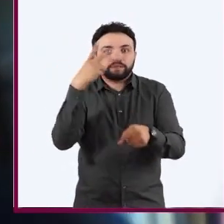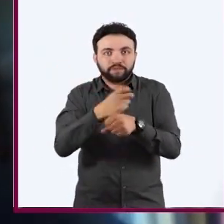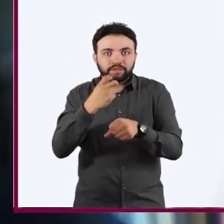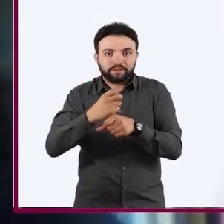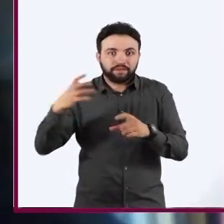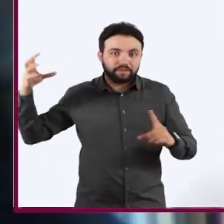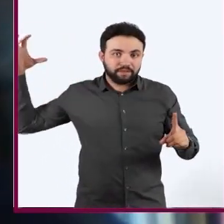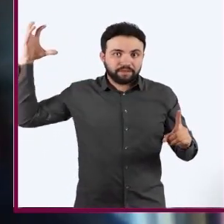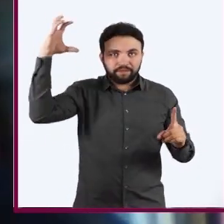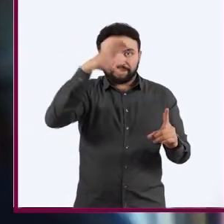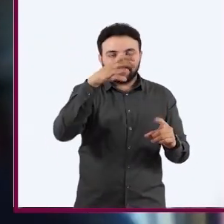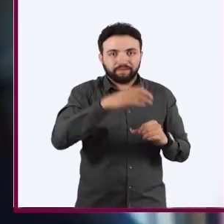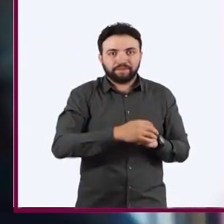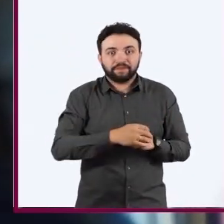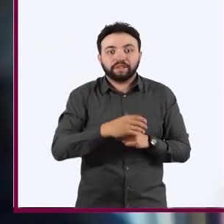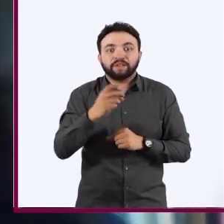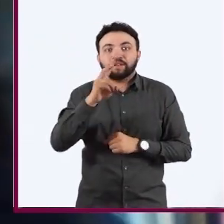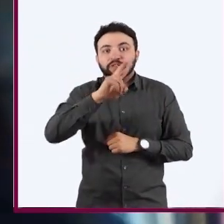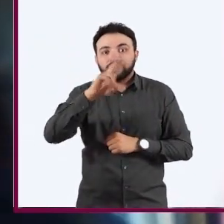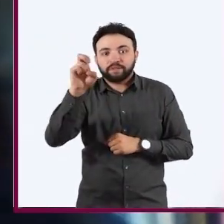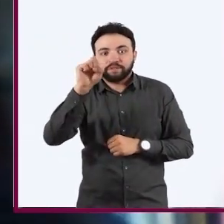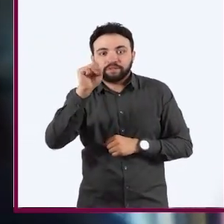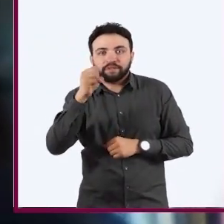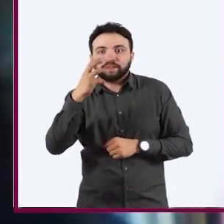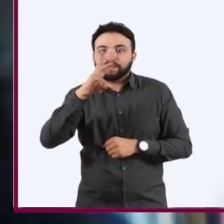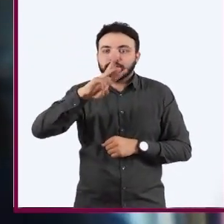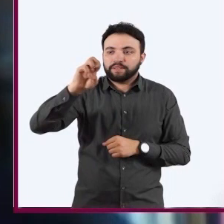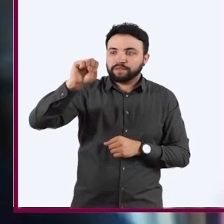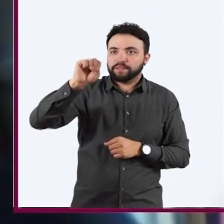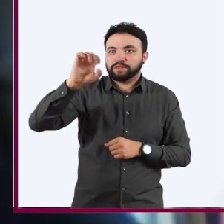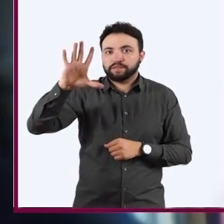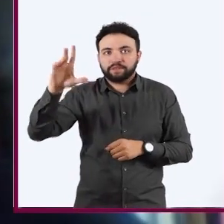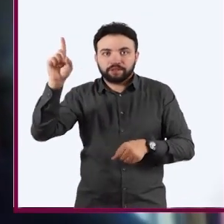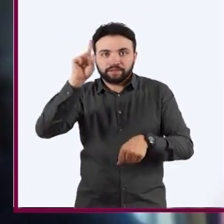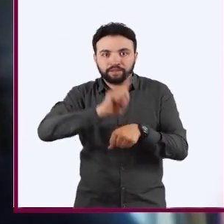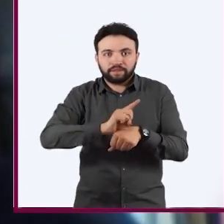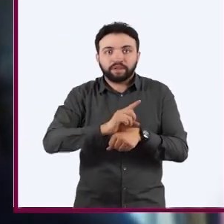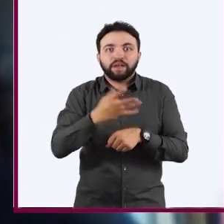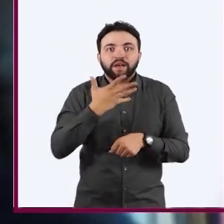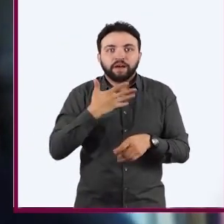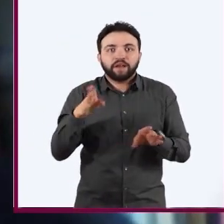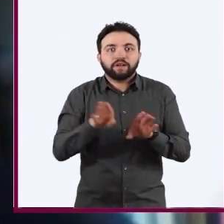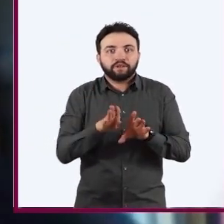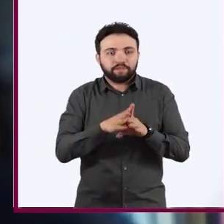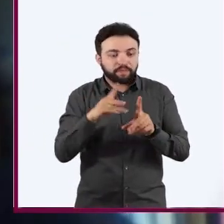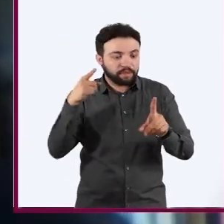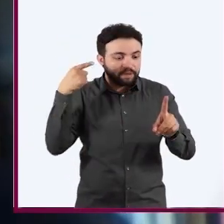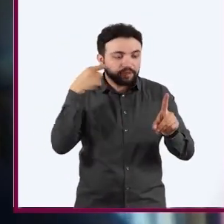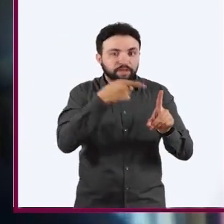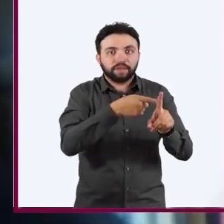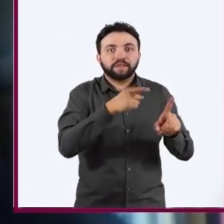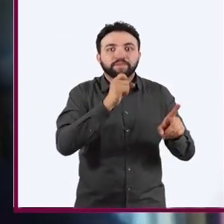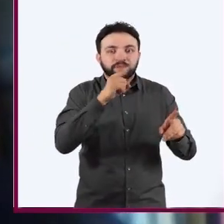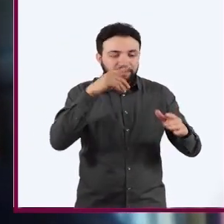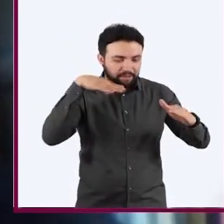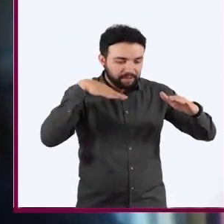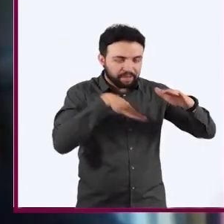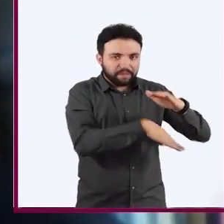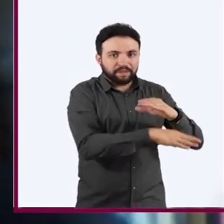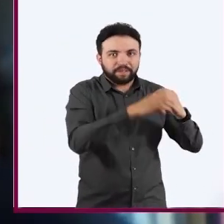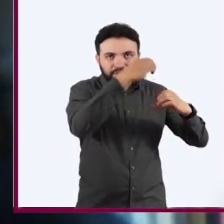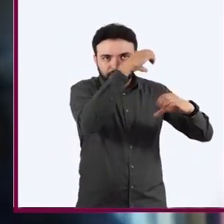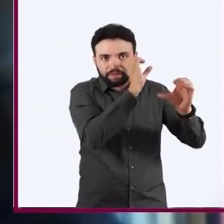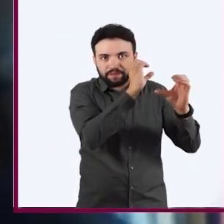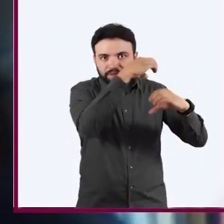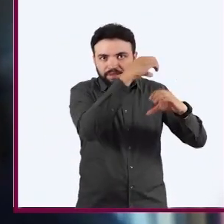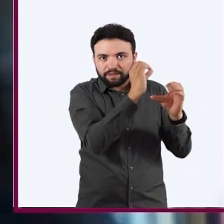la segunda cuenta calendárica. Entonces, las cuentas calendáricas de 260 y de 365 días están indicadas al interior del